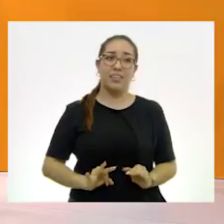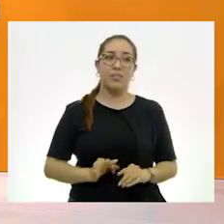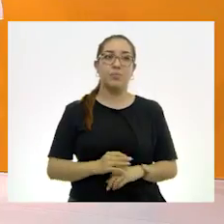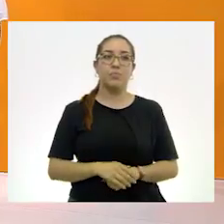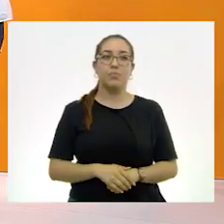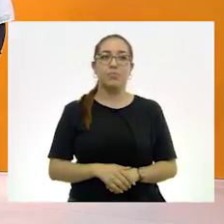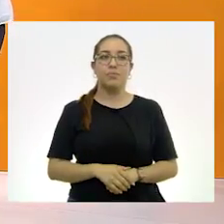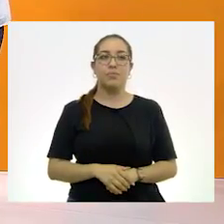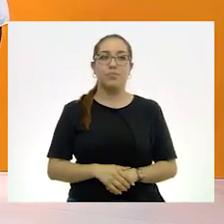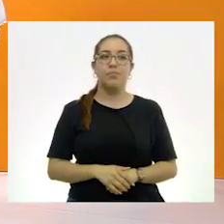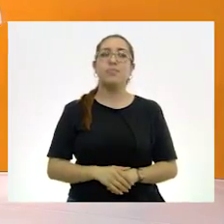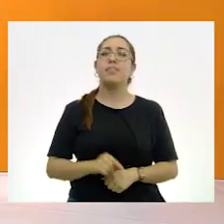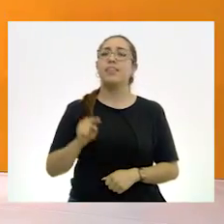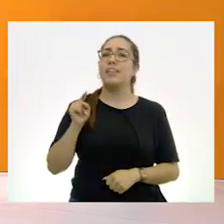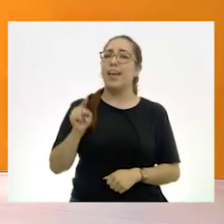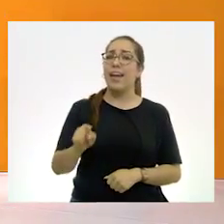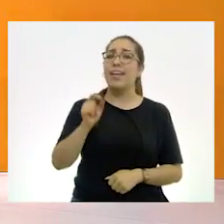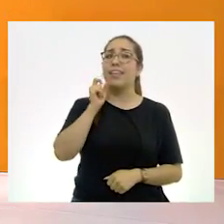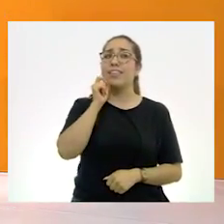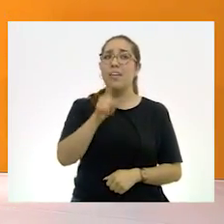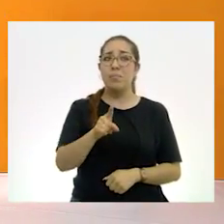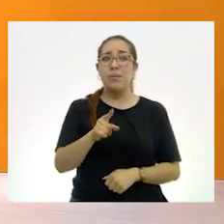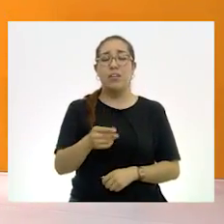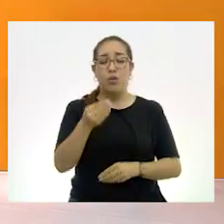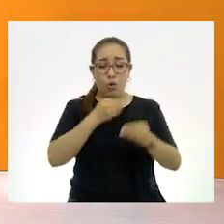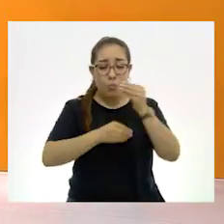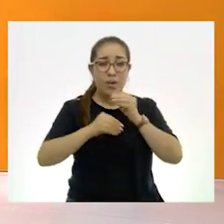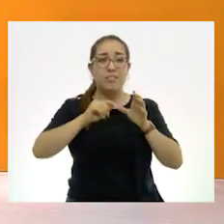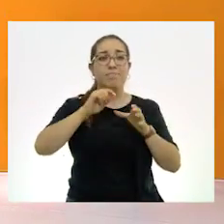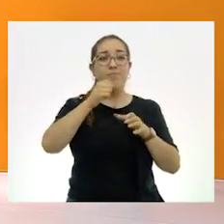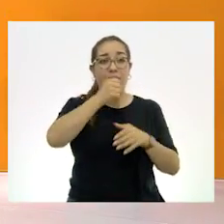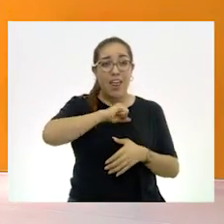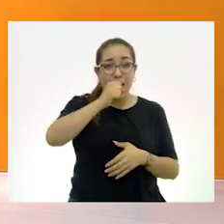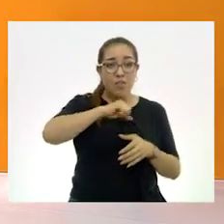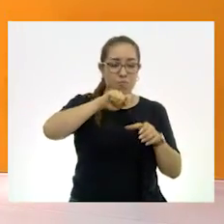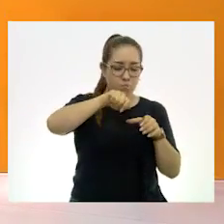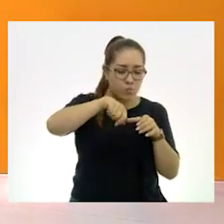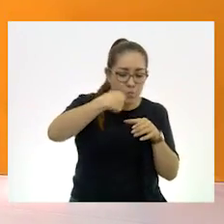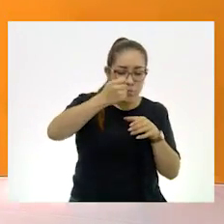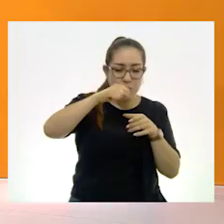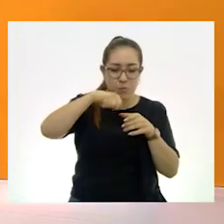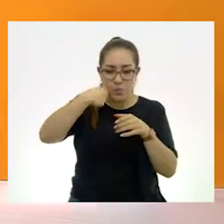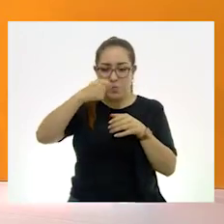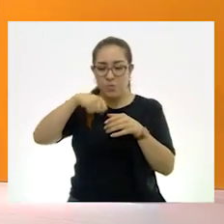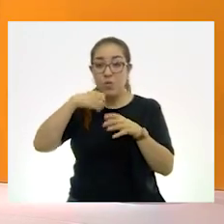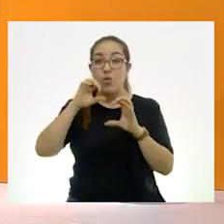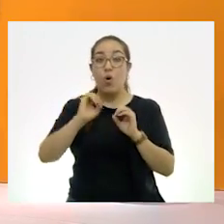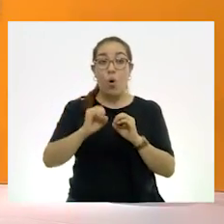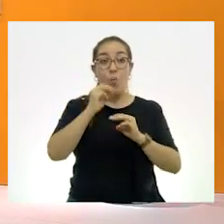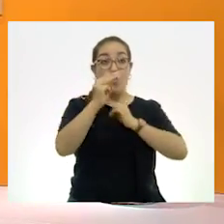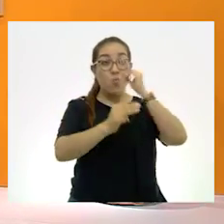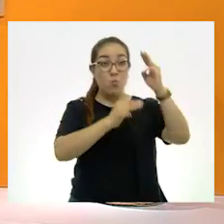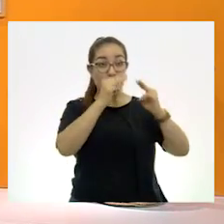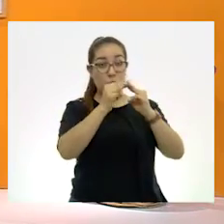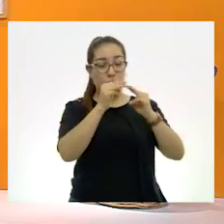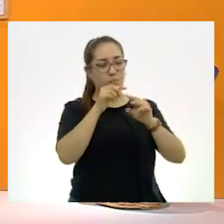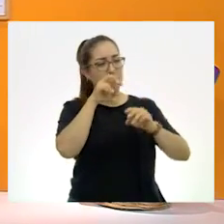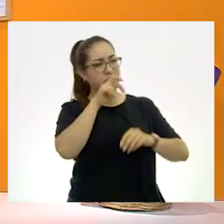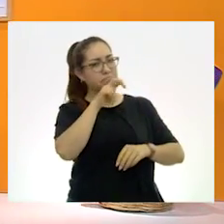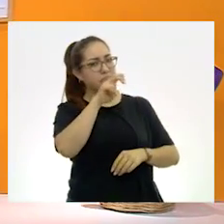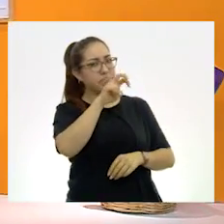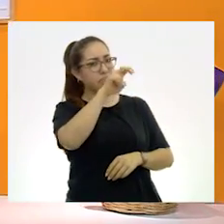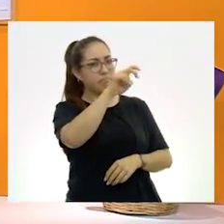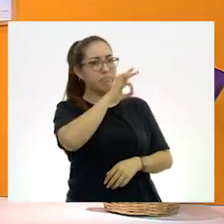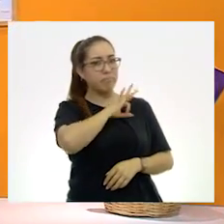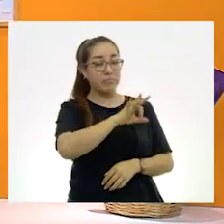Además, podrán degustar sus exquisitas tepoznieves y subir el cerro del Tepozteco, llamado así porque en su cima se encuentra